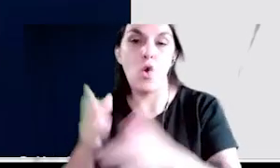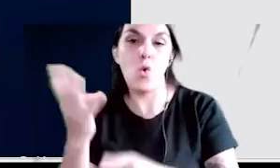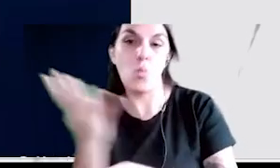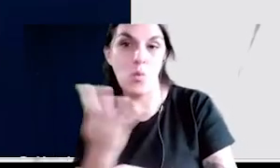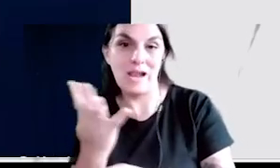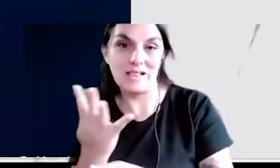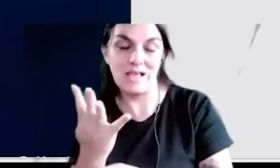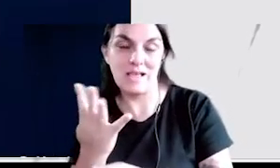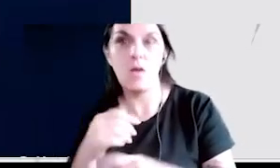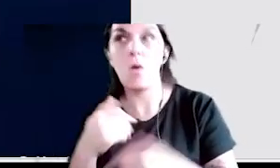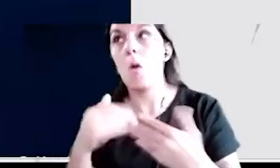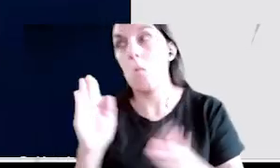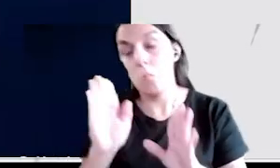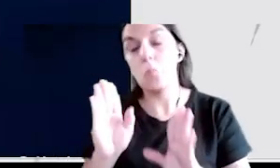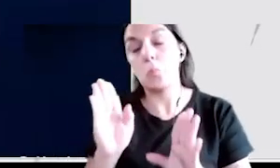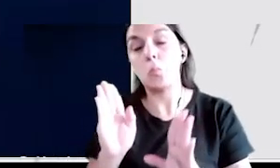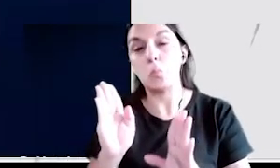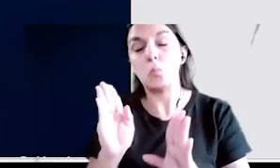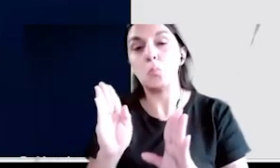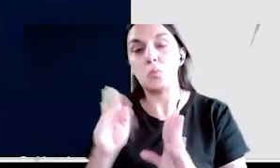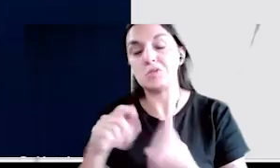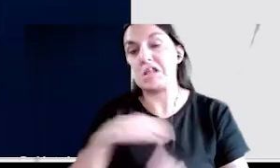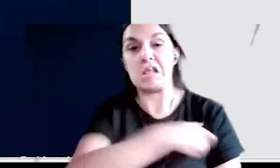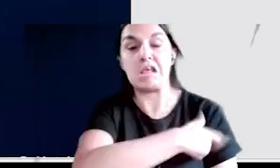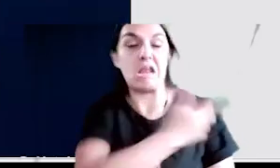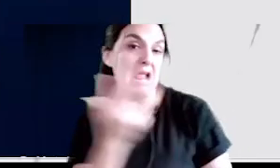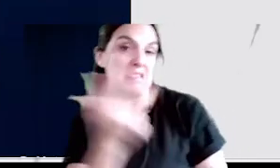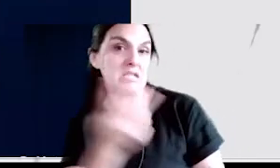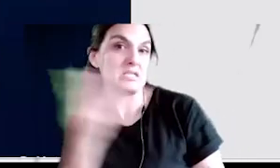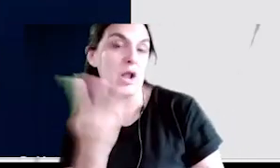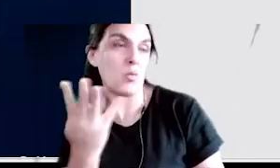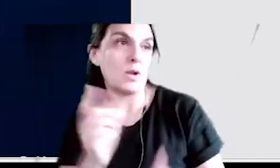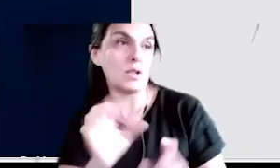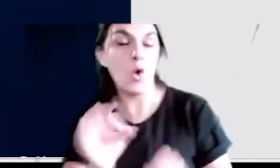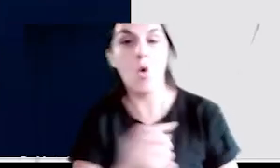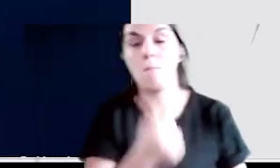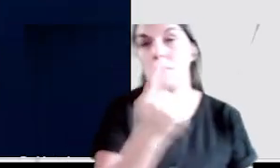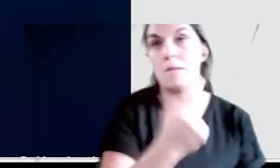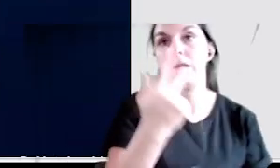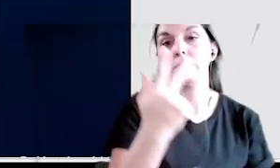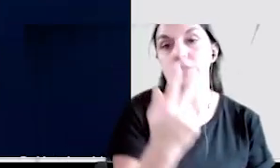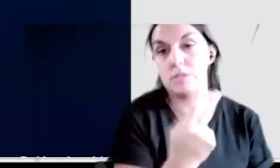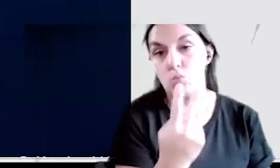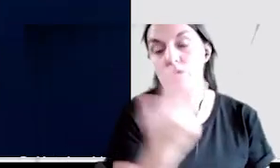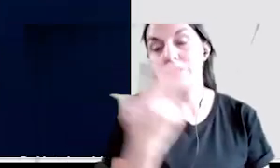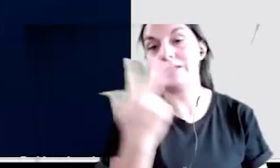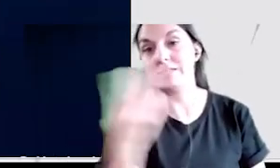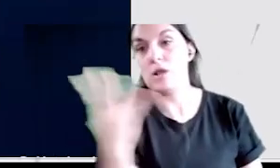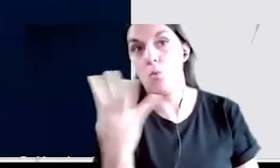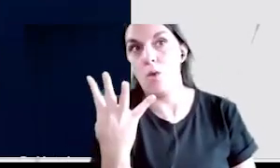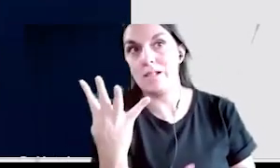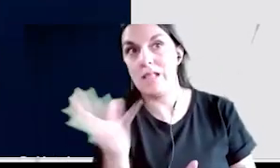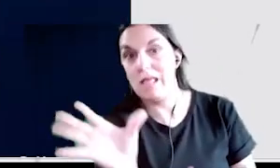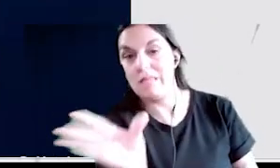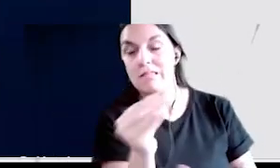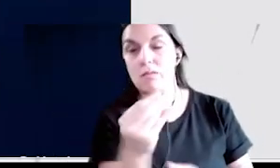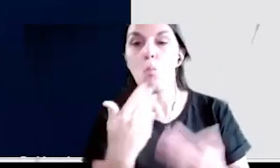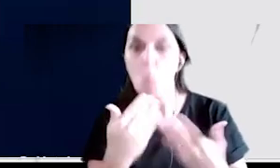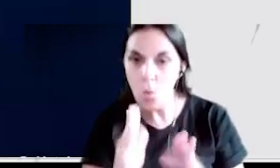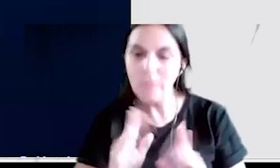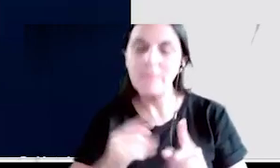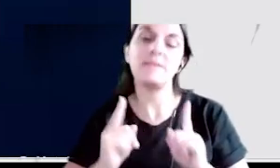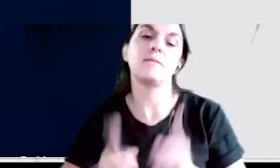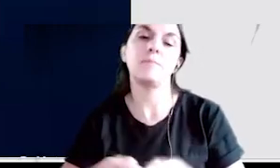otras, puede ser un contribuyente de régimen general que tenga tercera, cuarta, o que tenga primera, segunda, tercera y cuarta, que tenga varias categorías. Otro